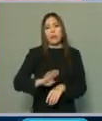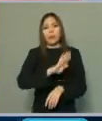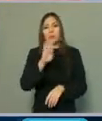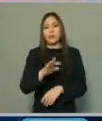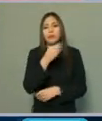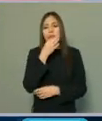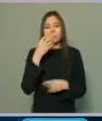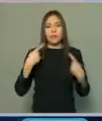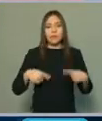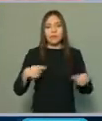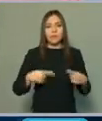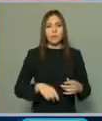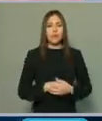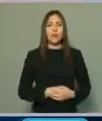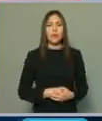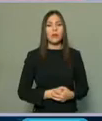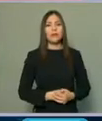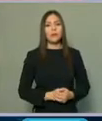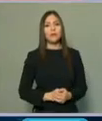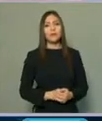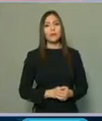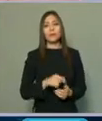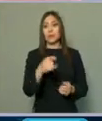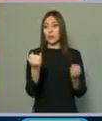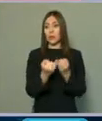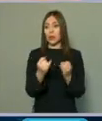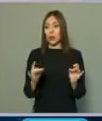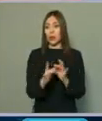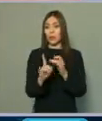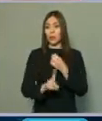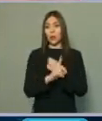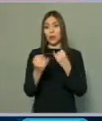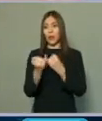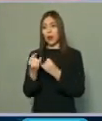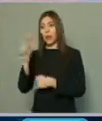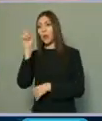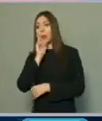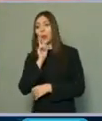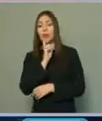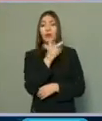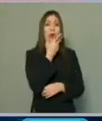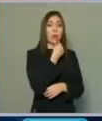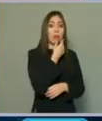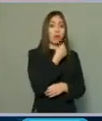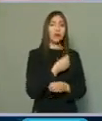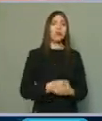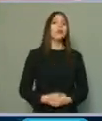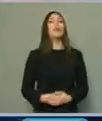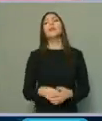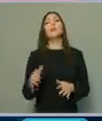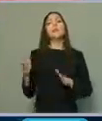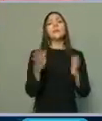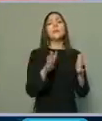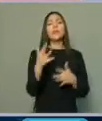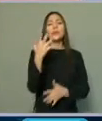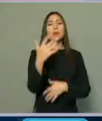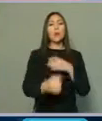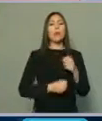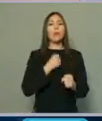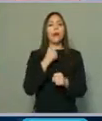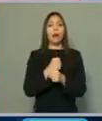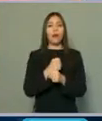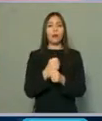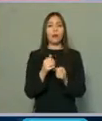paciente, ¿no? Oiga, doctor, ¿y afecta por igual a hombres y a mujeres? Después de los 50 años de edad como que se igualan las